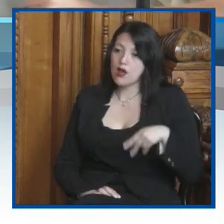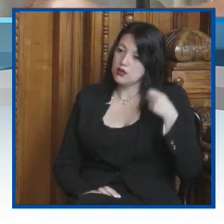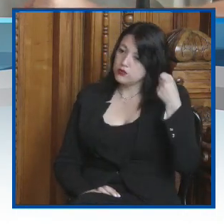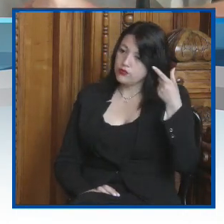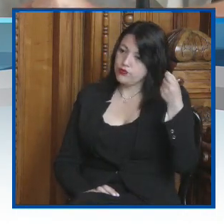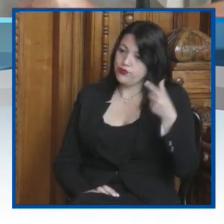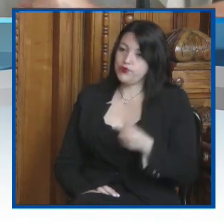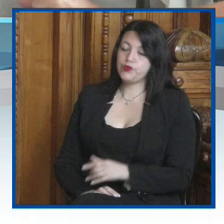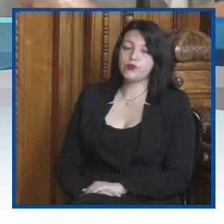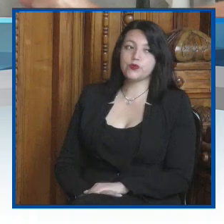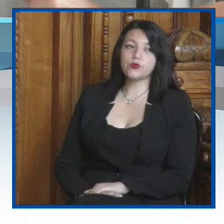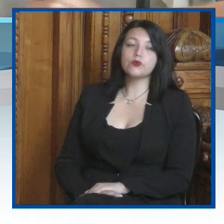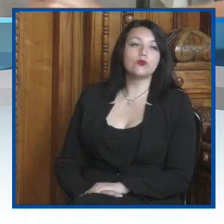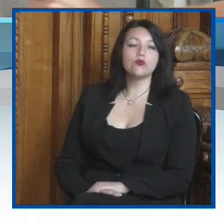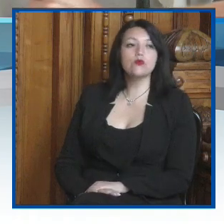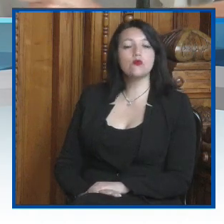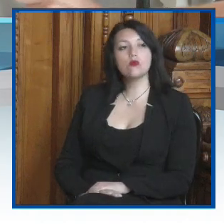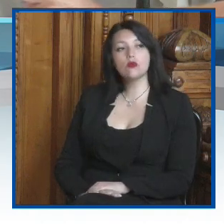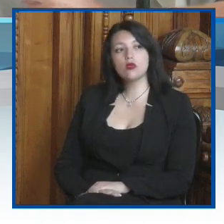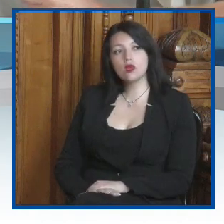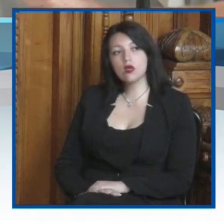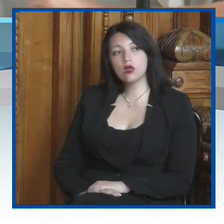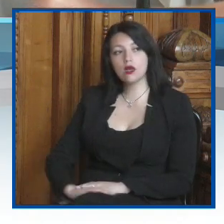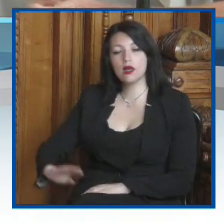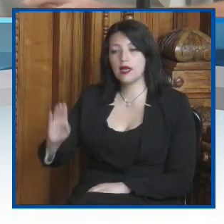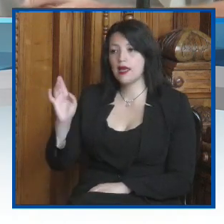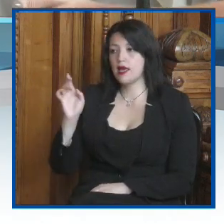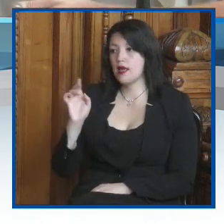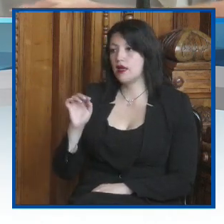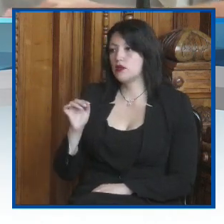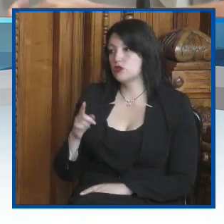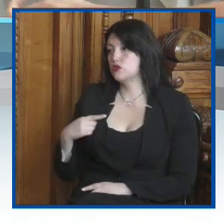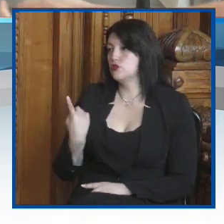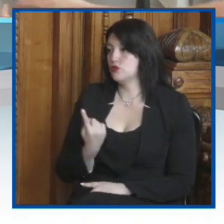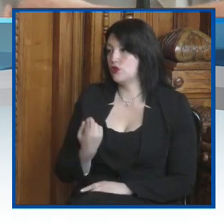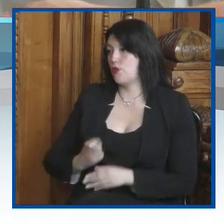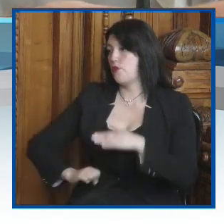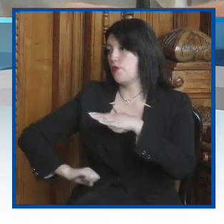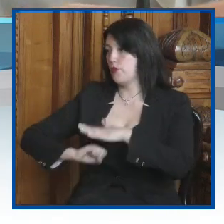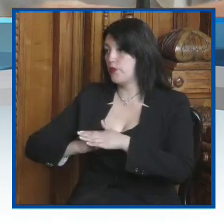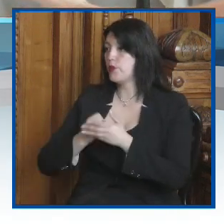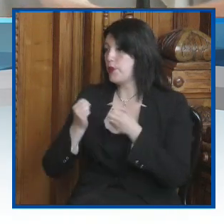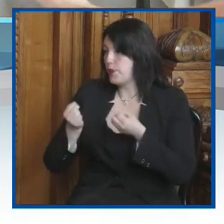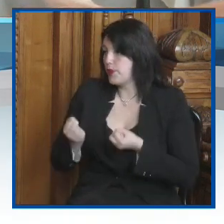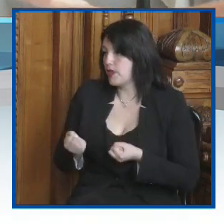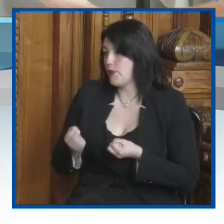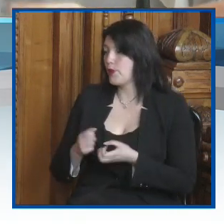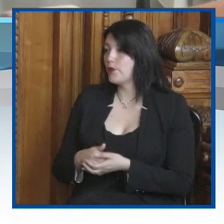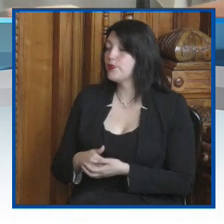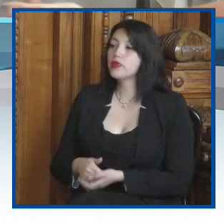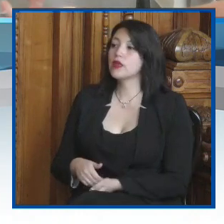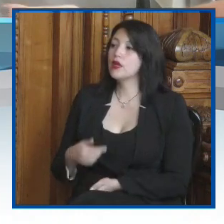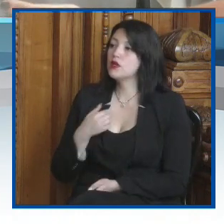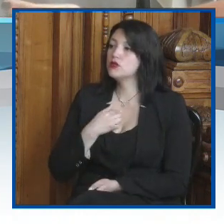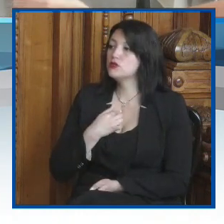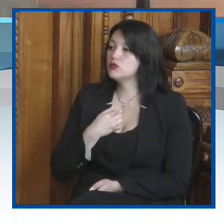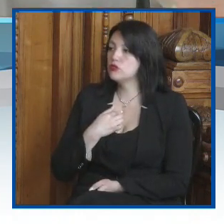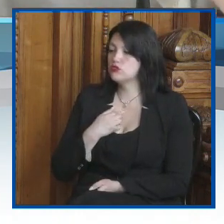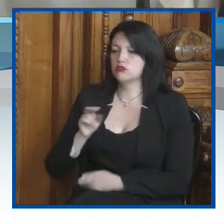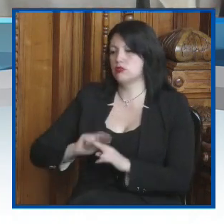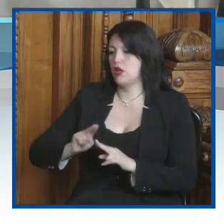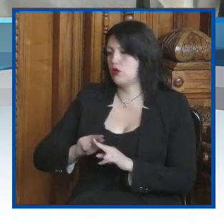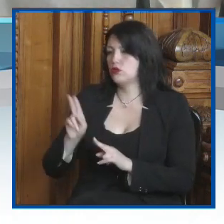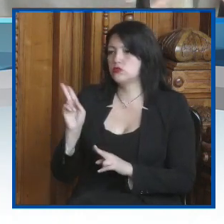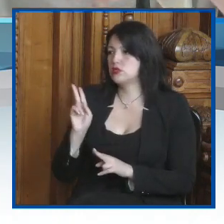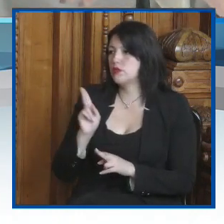jurisprudencia y demás. Pero eso no quiere decir que no esté, podemos hacer alusión. Yo cuando resuelvo realmente hago alusión a